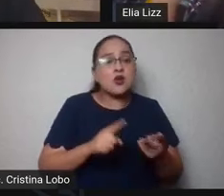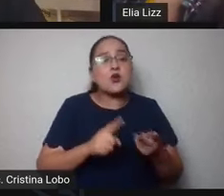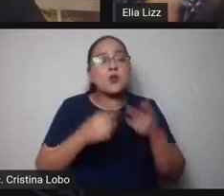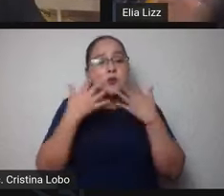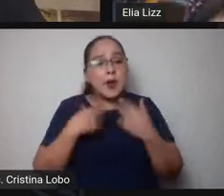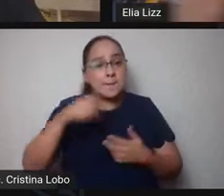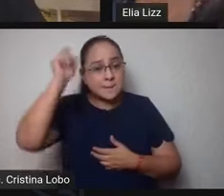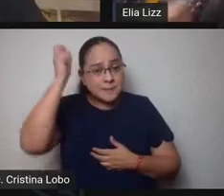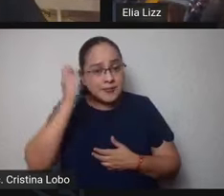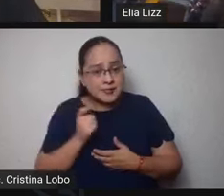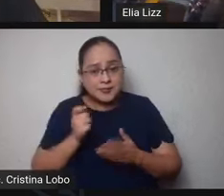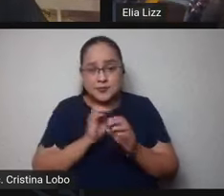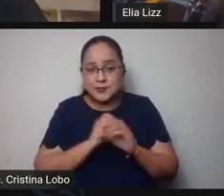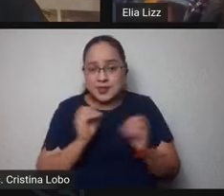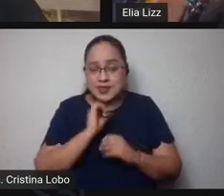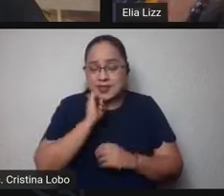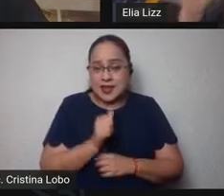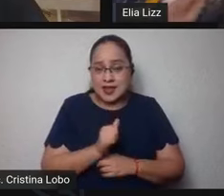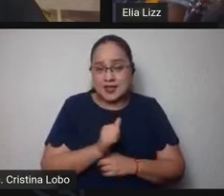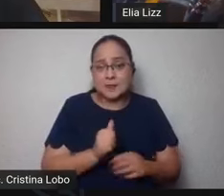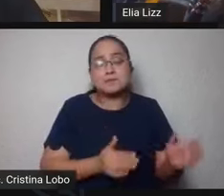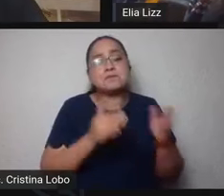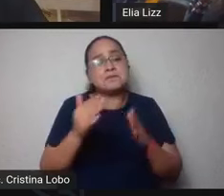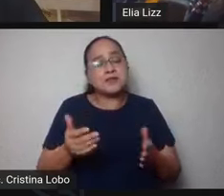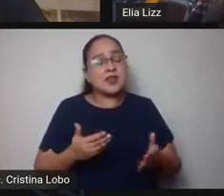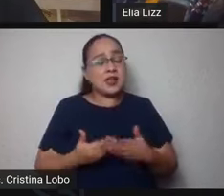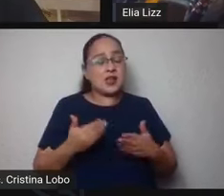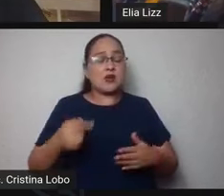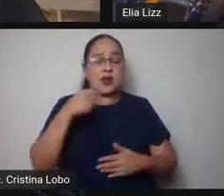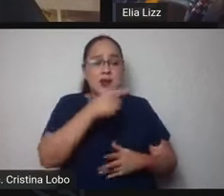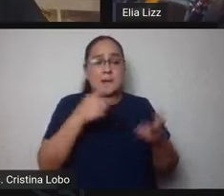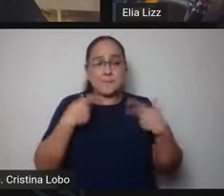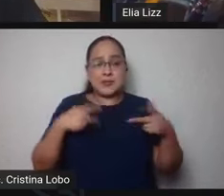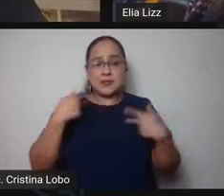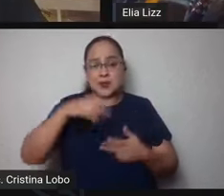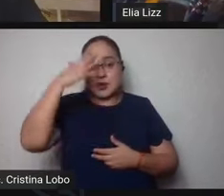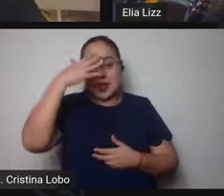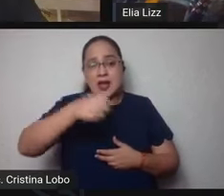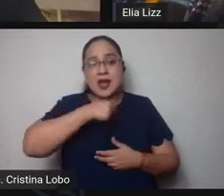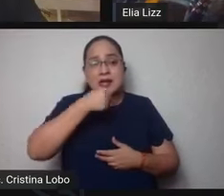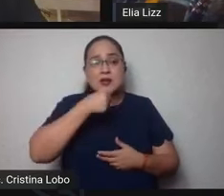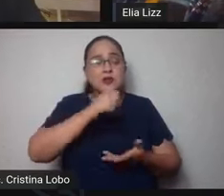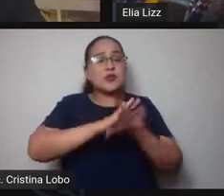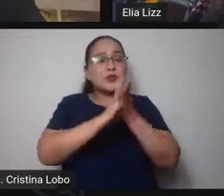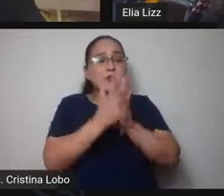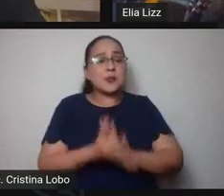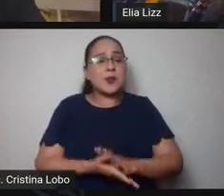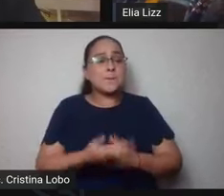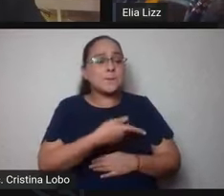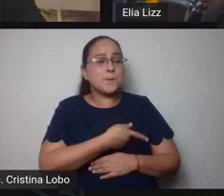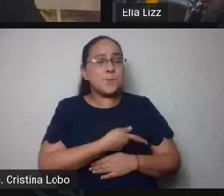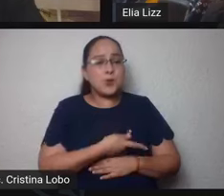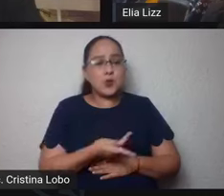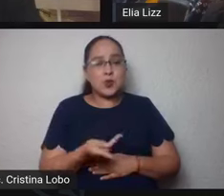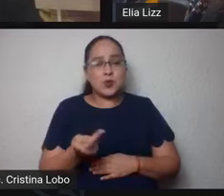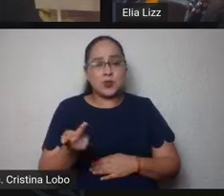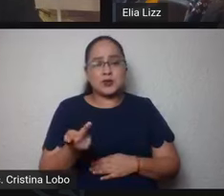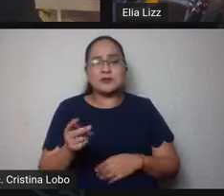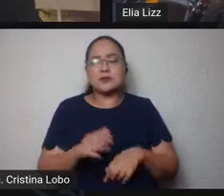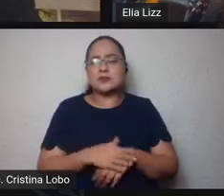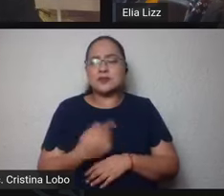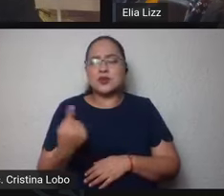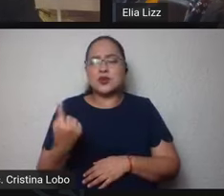muchos factores que ya son diferentes, en ese momento las personas viejas se vuelven pobres. ¿Por qué? ¿Y